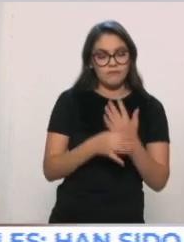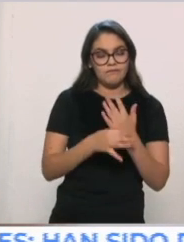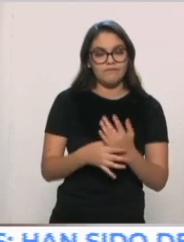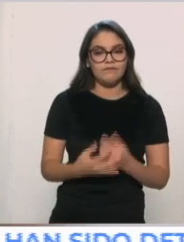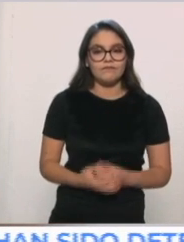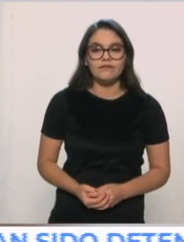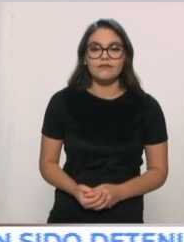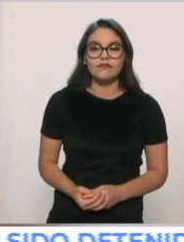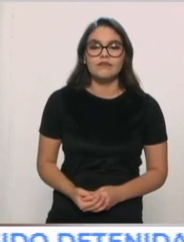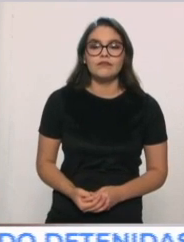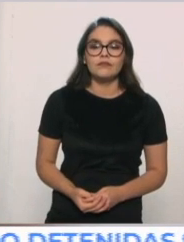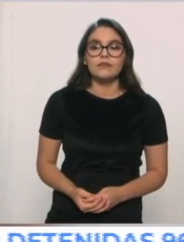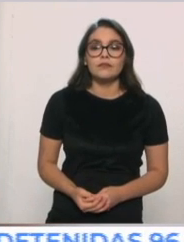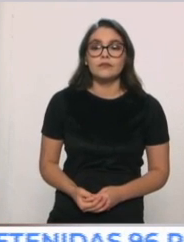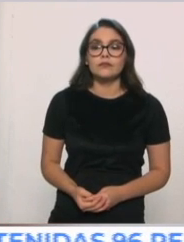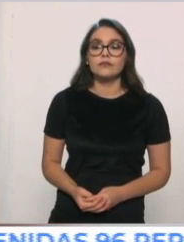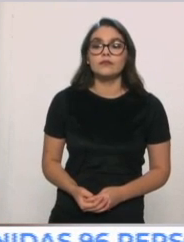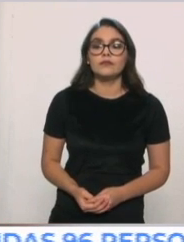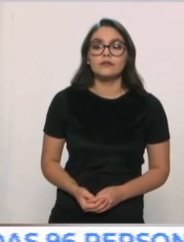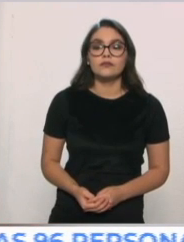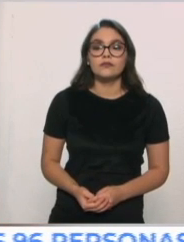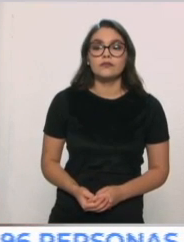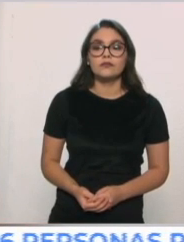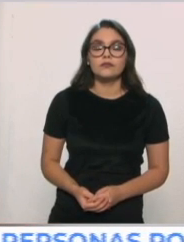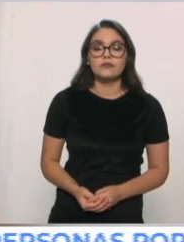a tiempo de evitar